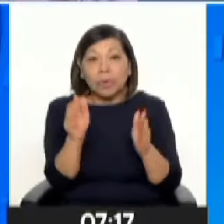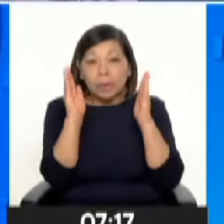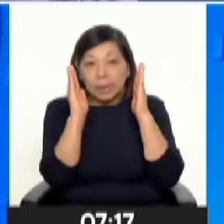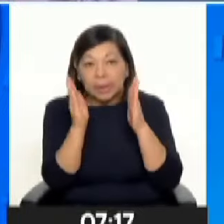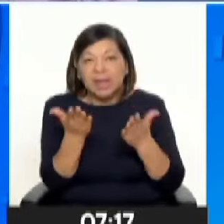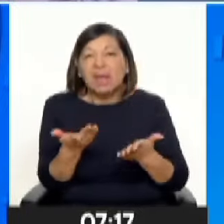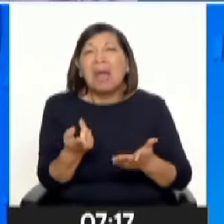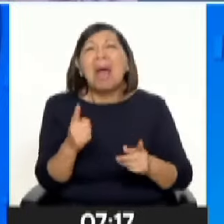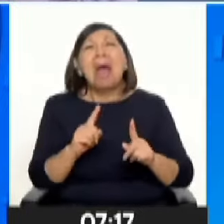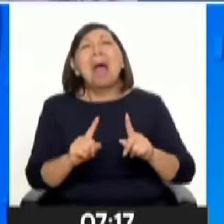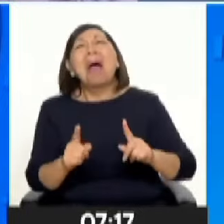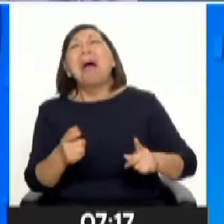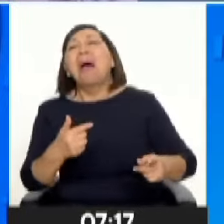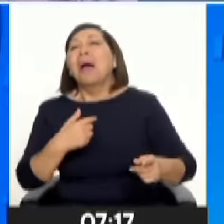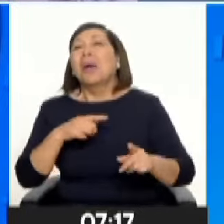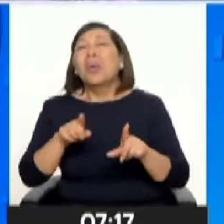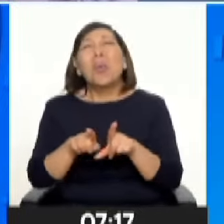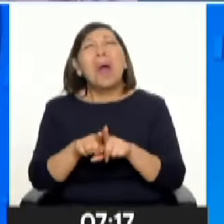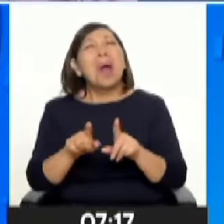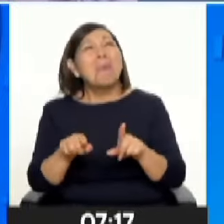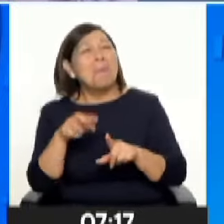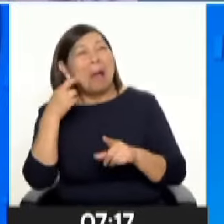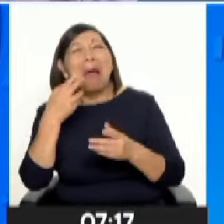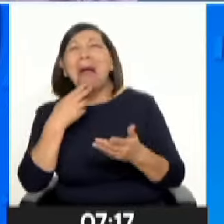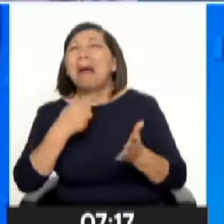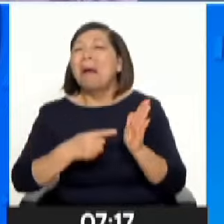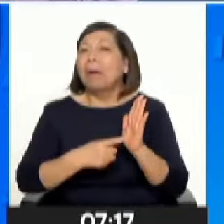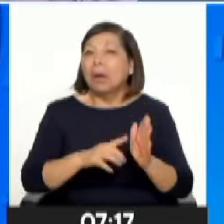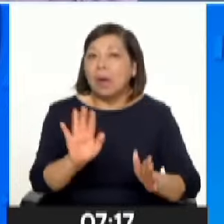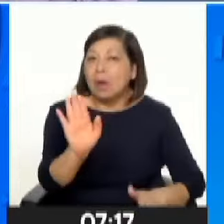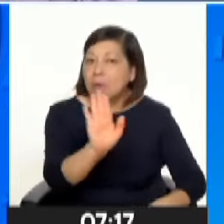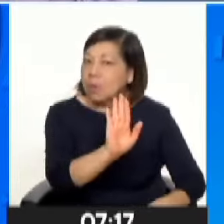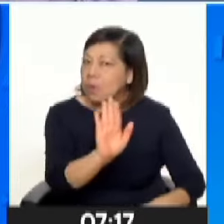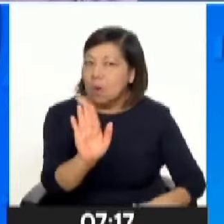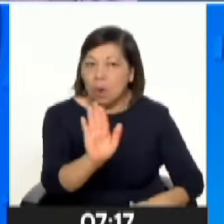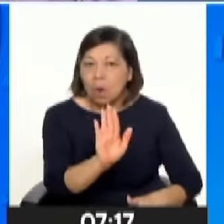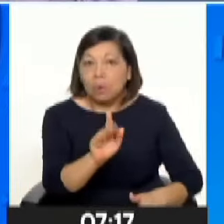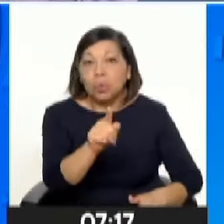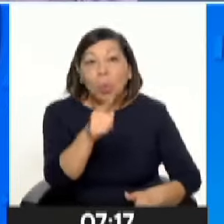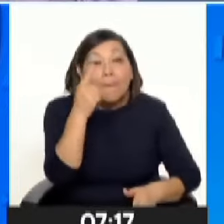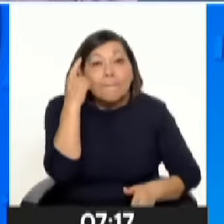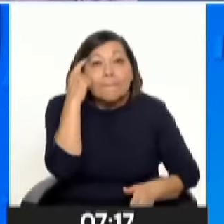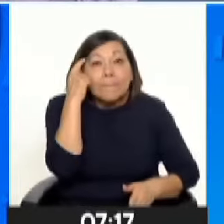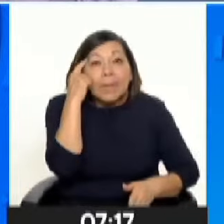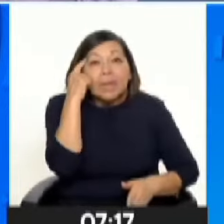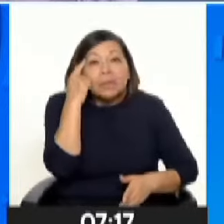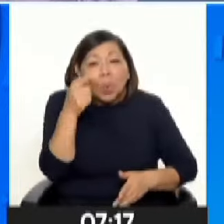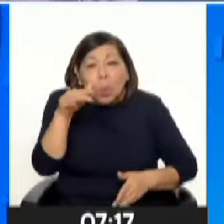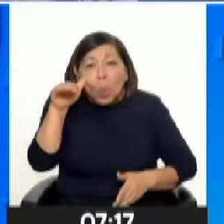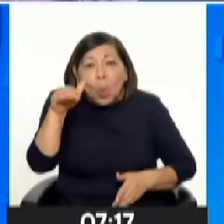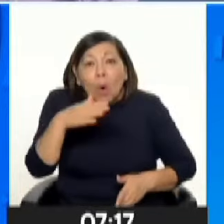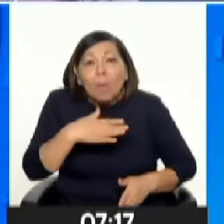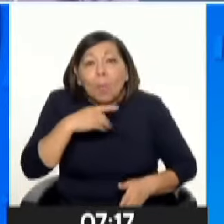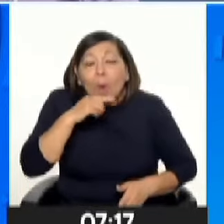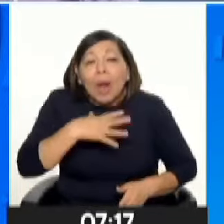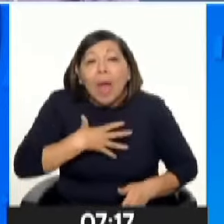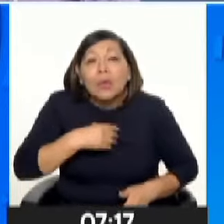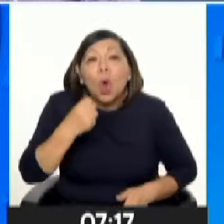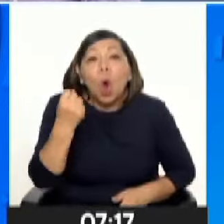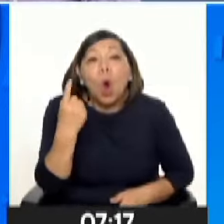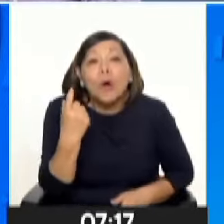que intentan tomar partido político. Esto no es político. Ponerte en los zapatos de una niña de 11